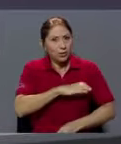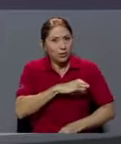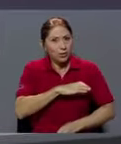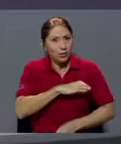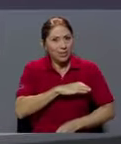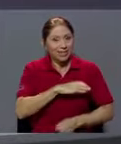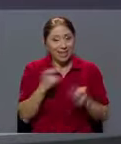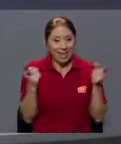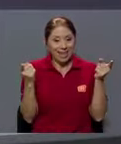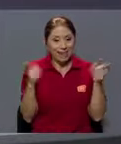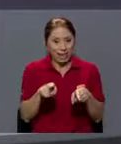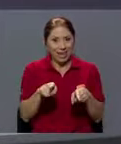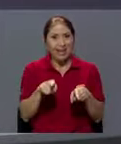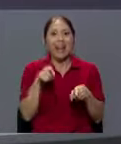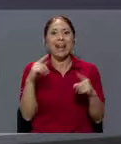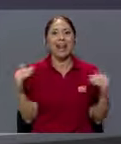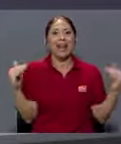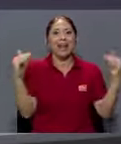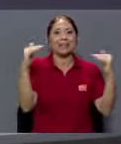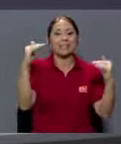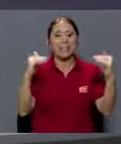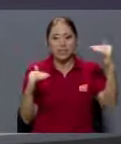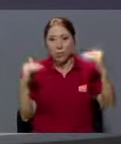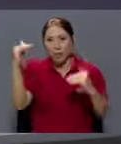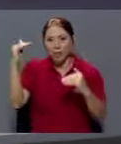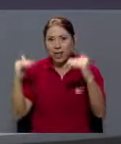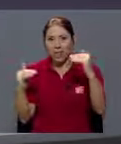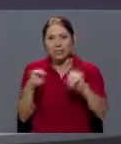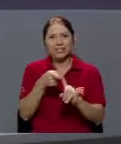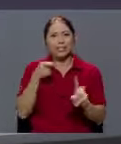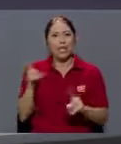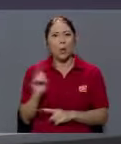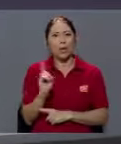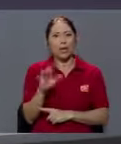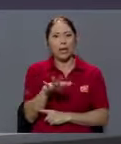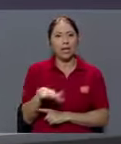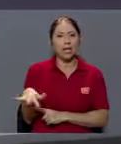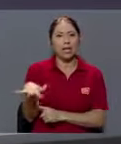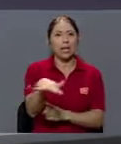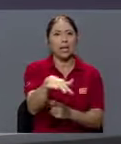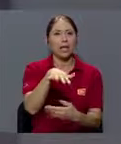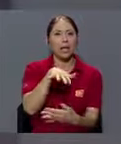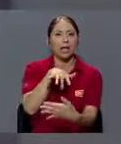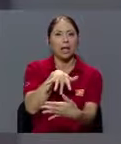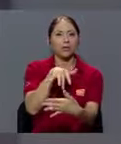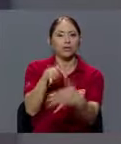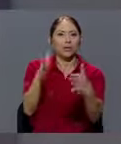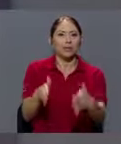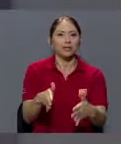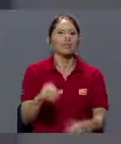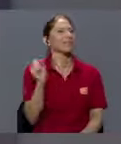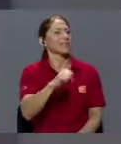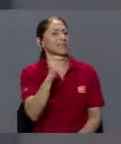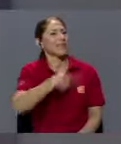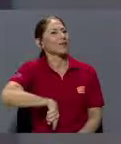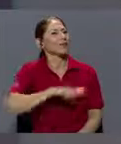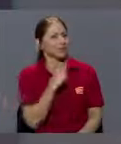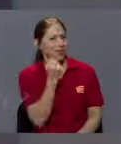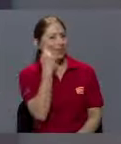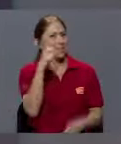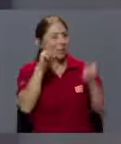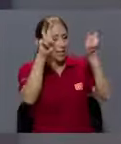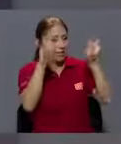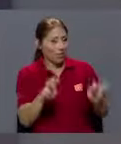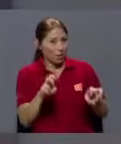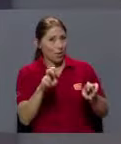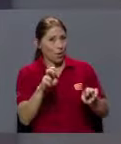que generan esas desigualdades, digamos, que profundizan las desigualdades de origen de los estudiantes. Sí, no, tenemos claro que el instrumento en sí no es el problema, pero el